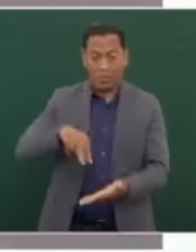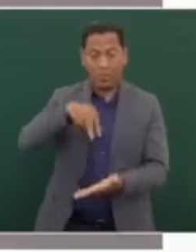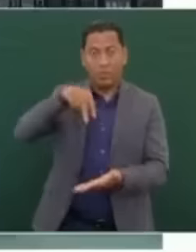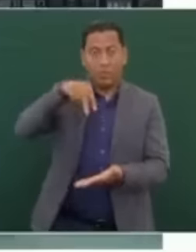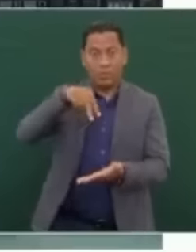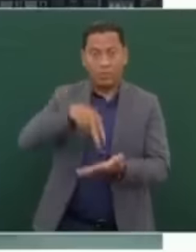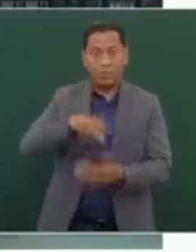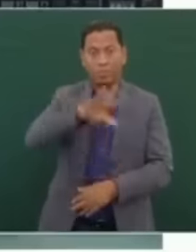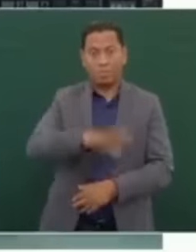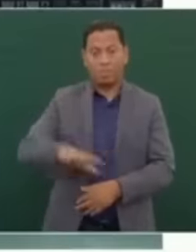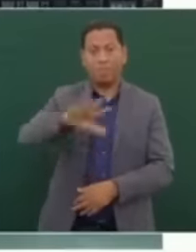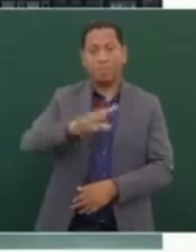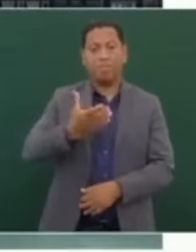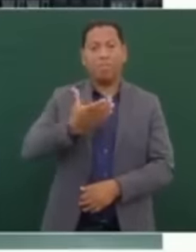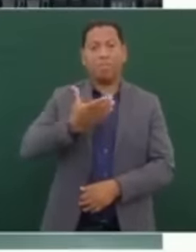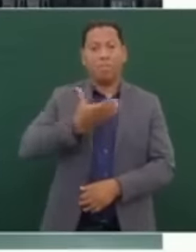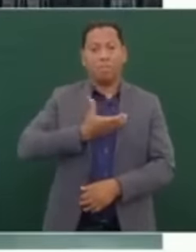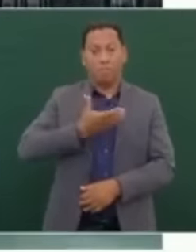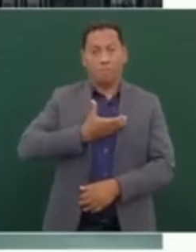este Zócalo,